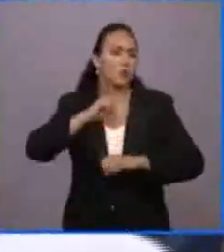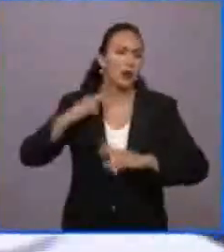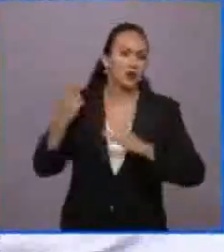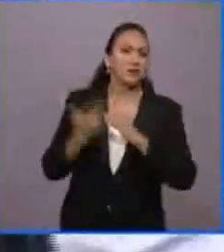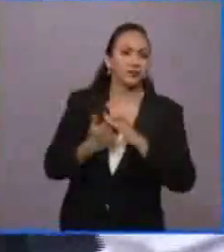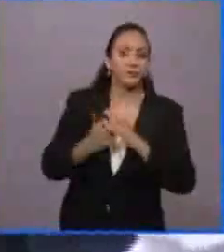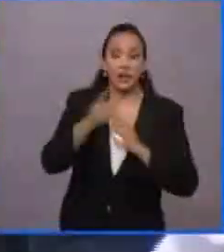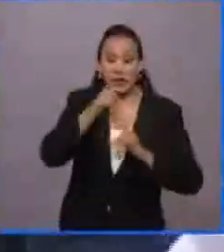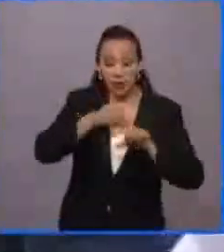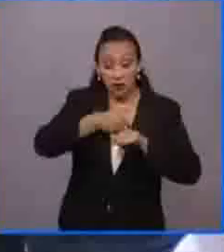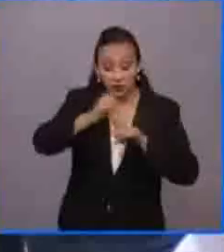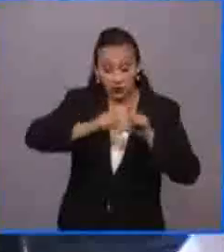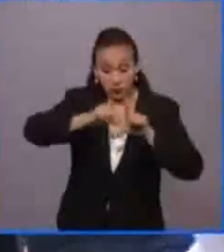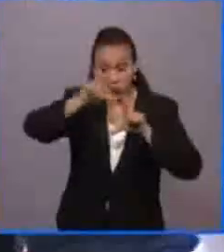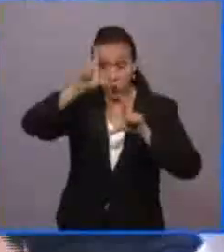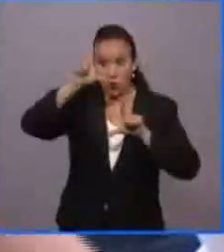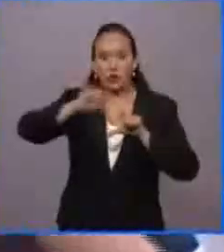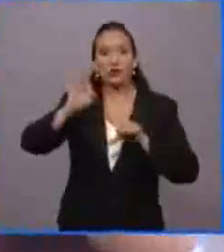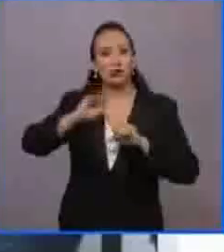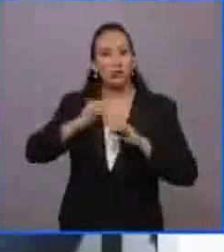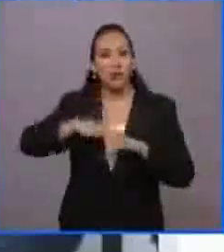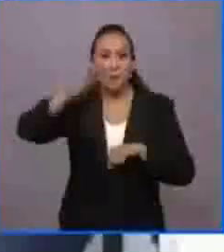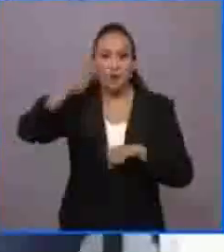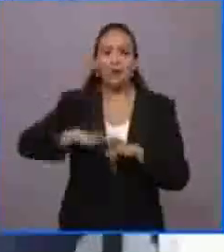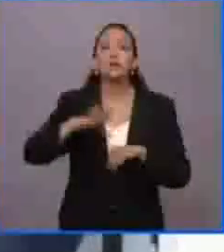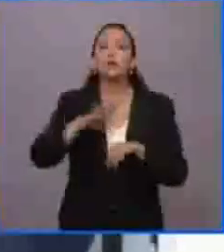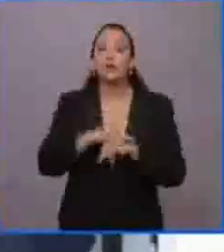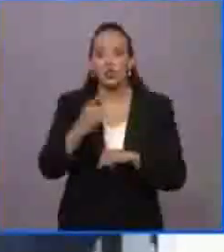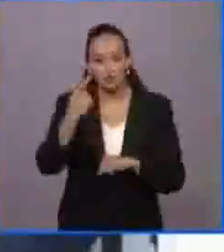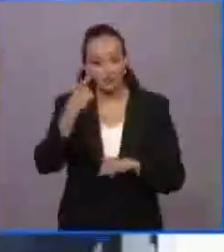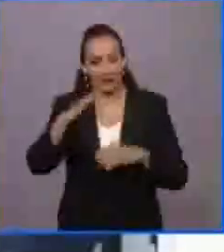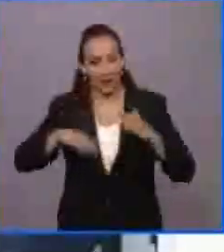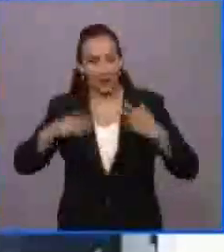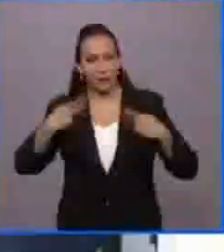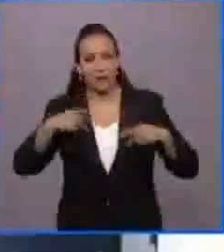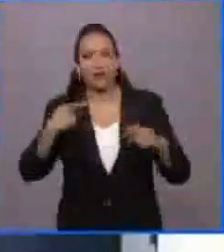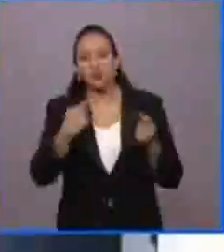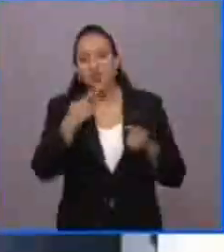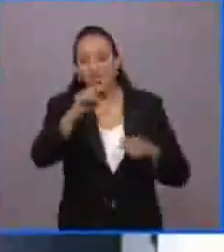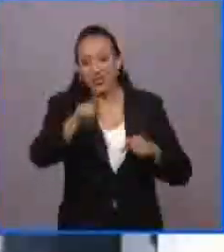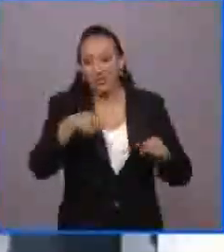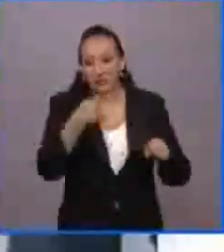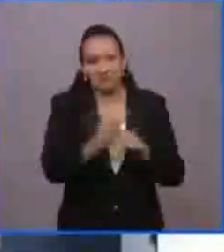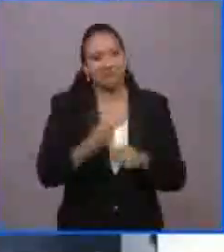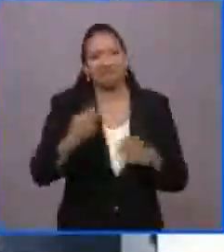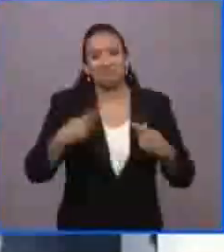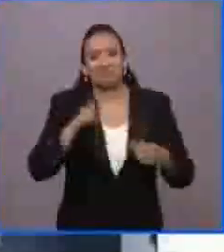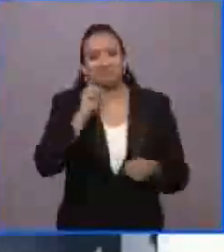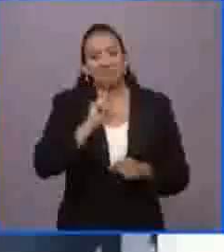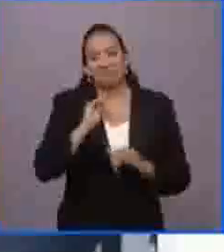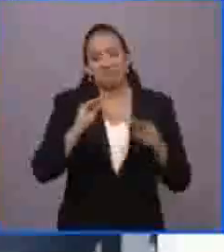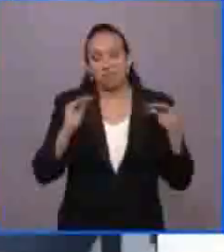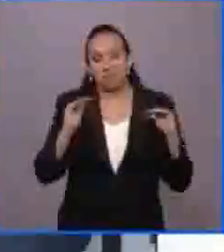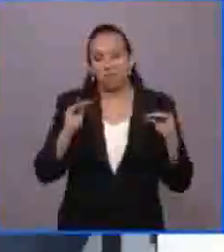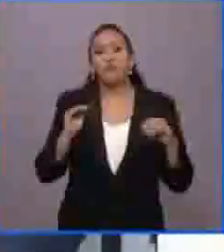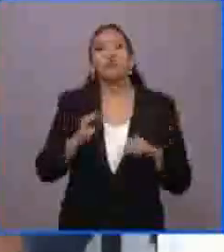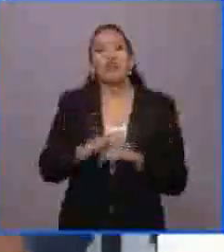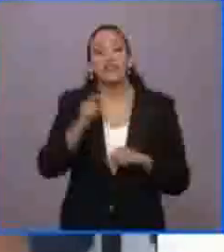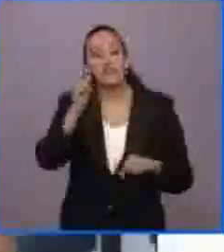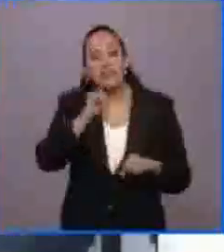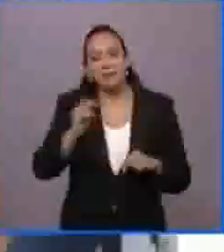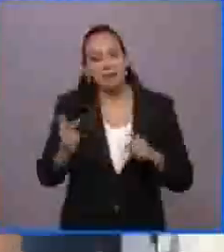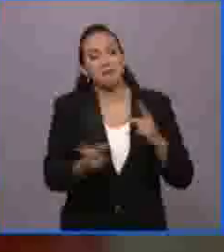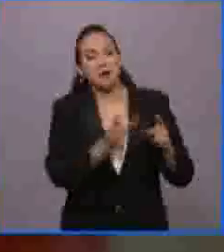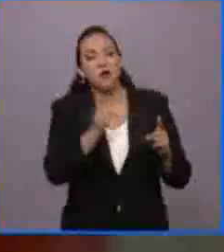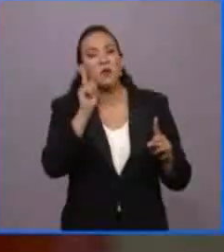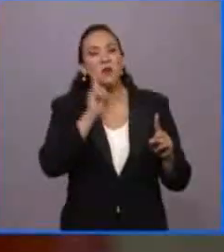señaló que las cifras reales pudieran ser mucho mayores porque los delitos sexuales son los menos denunciados, ya que persiste el cuestionamiento en torno a